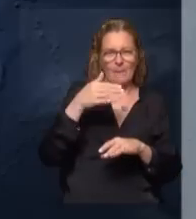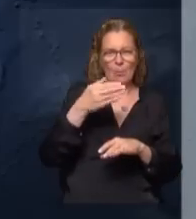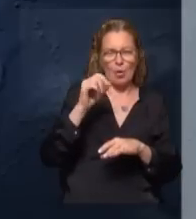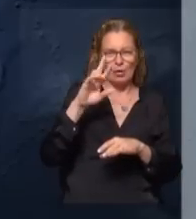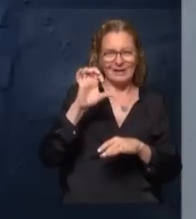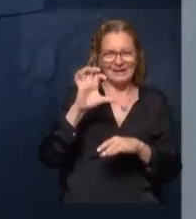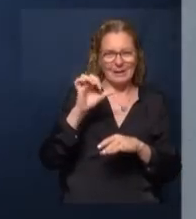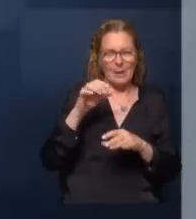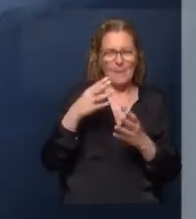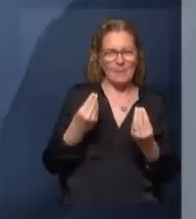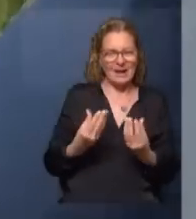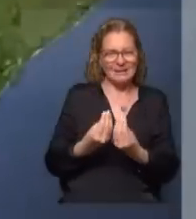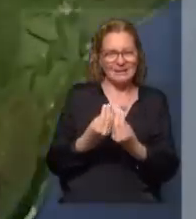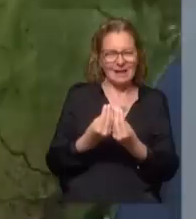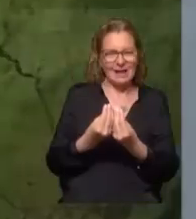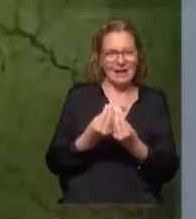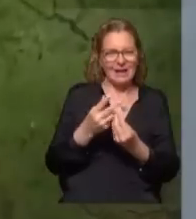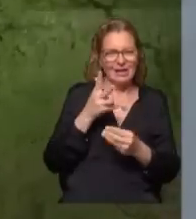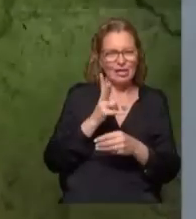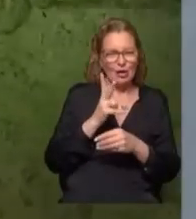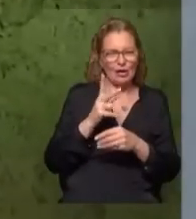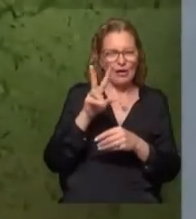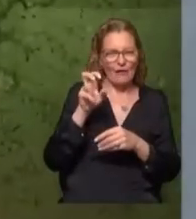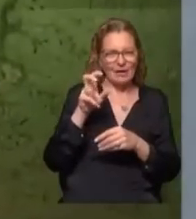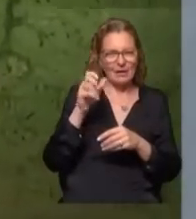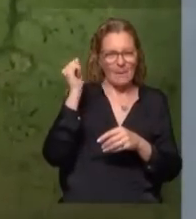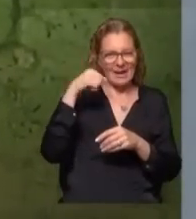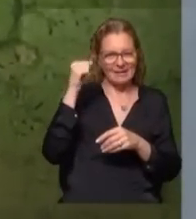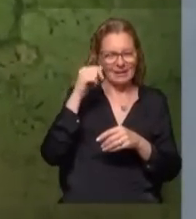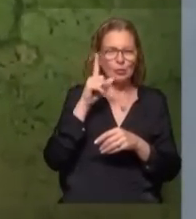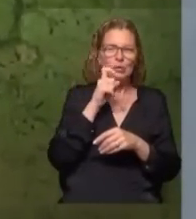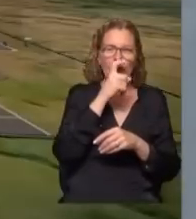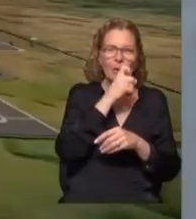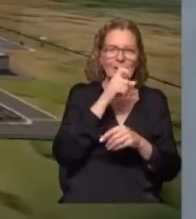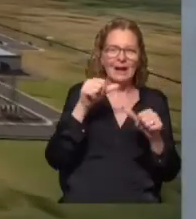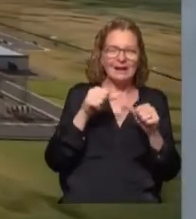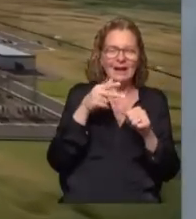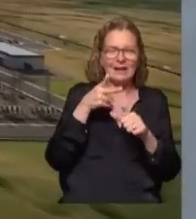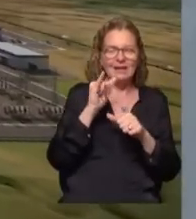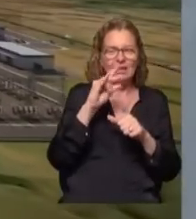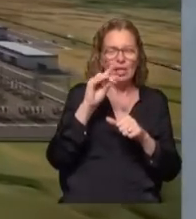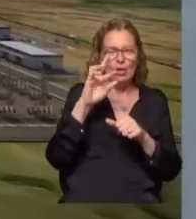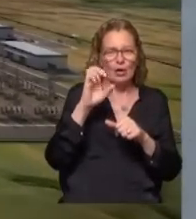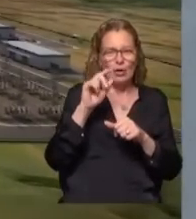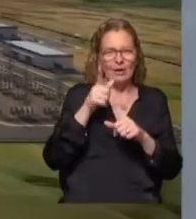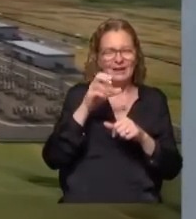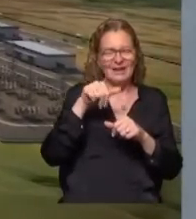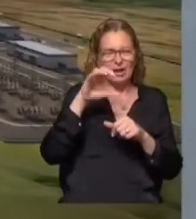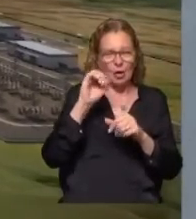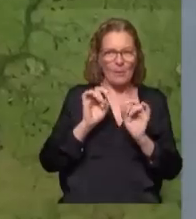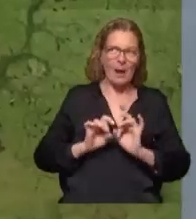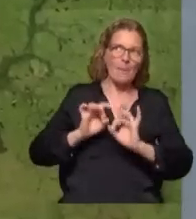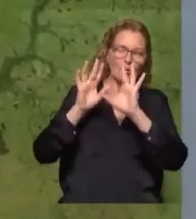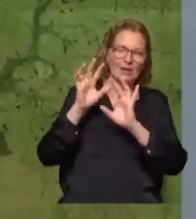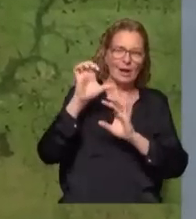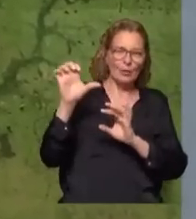de hidrógeno verde que se instalará sobre el acuífero guaraní en paisandu cuar bó producirá hidrógeno y metanol para exportar a Europa para